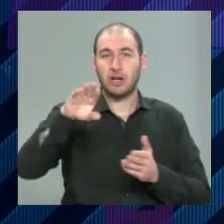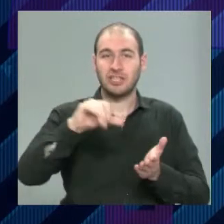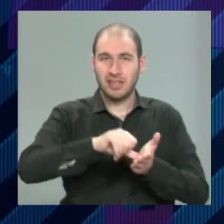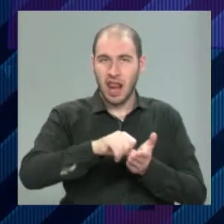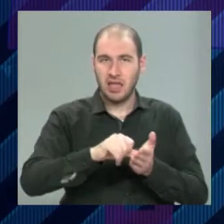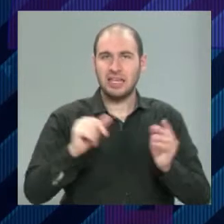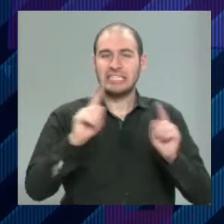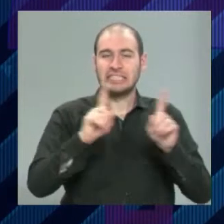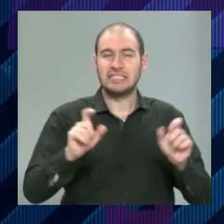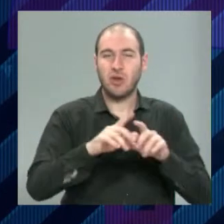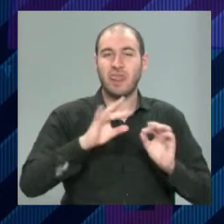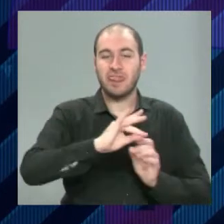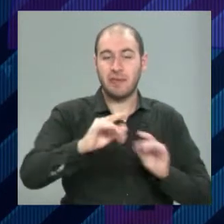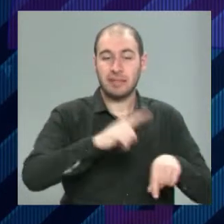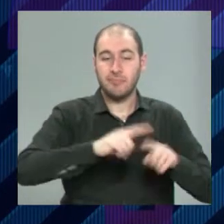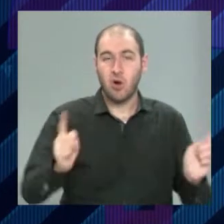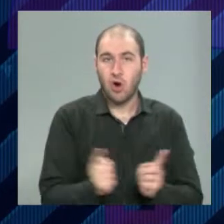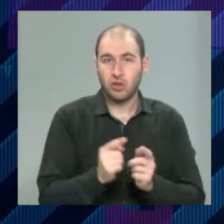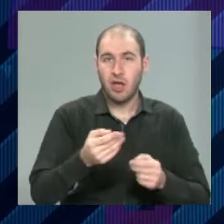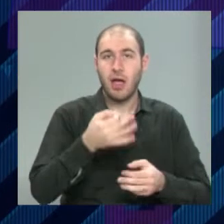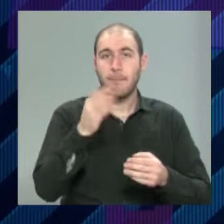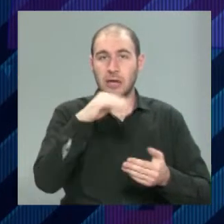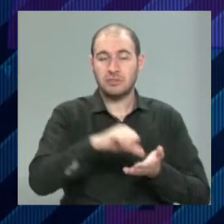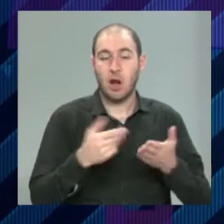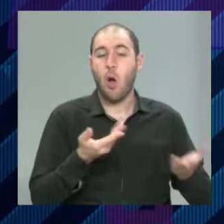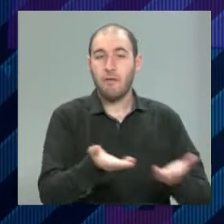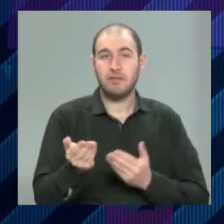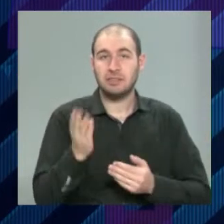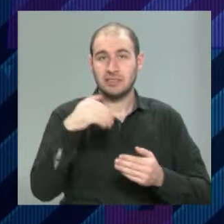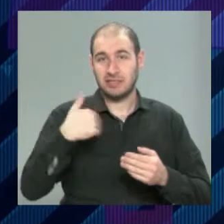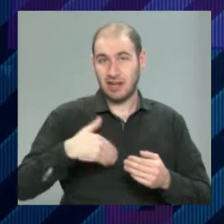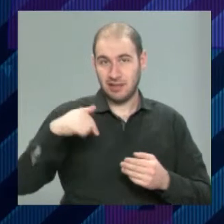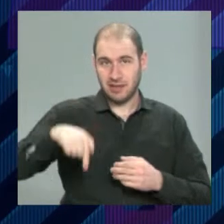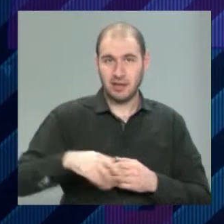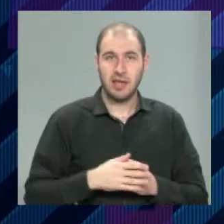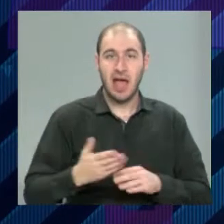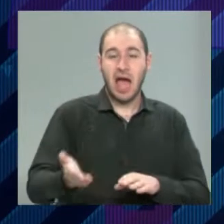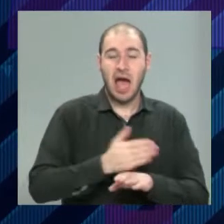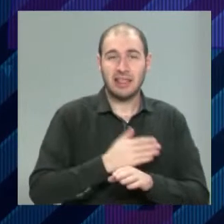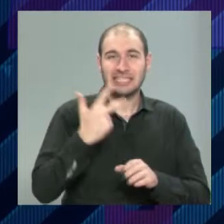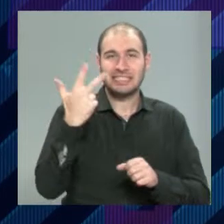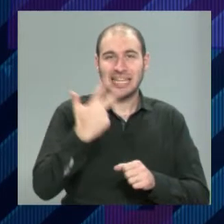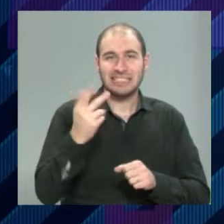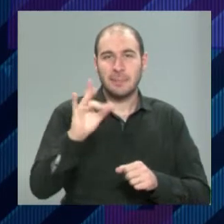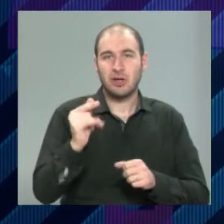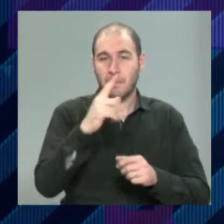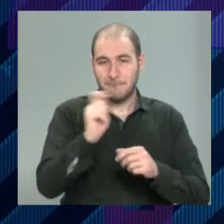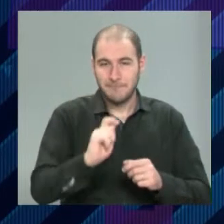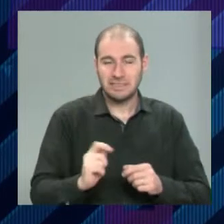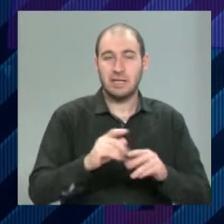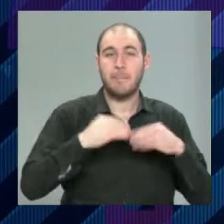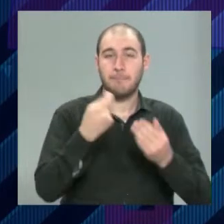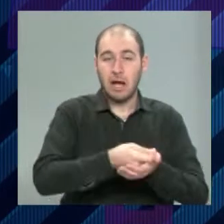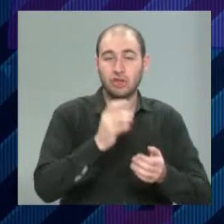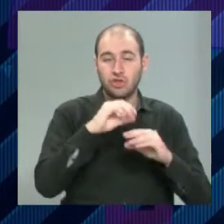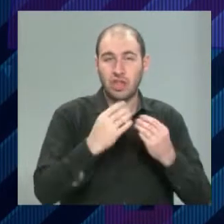que son títulos de deuda a corto plazo que licita el Banco Central de la República Argentina el día previo al tercer miércoles de cada mes con pago total